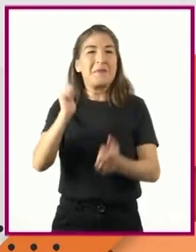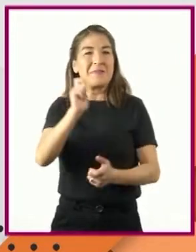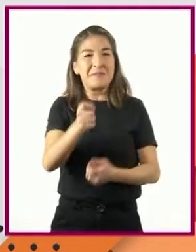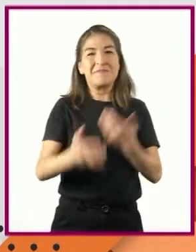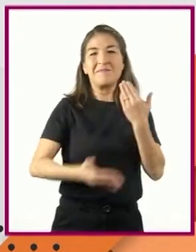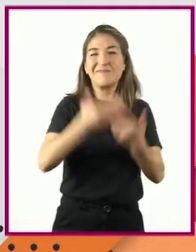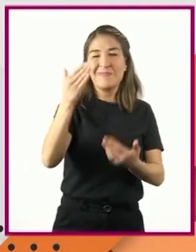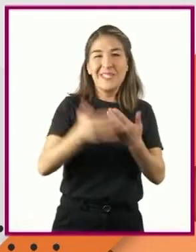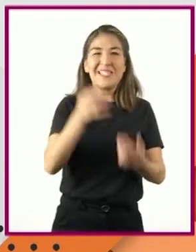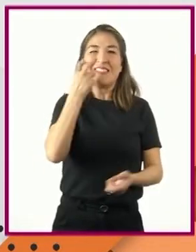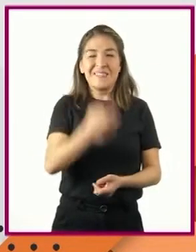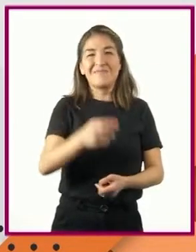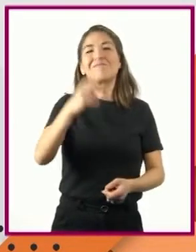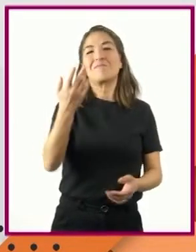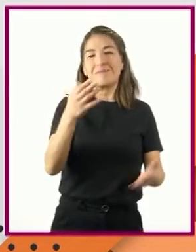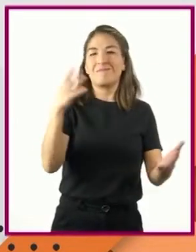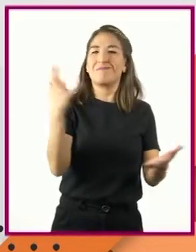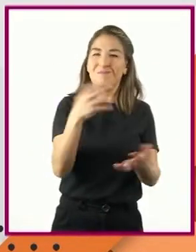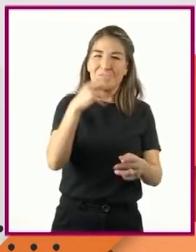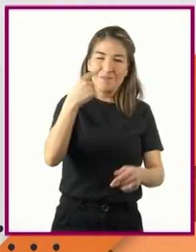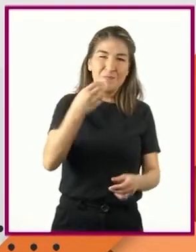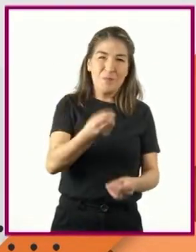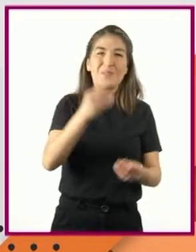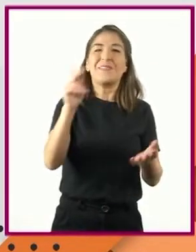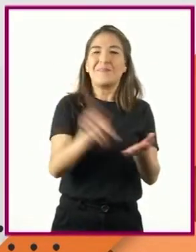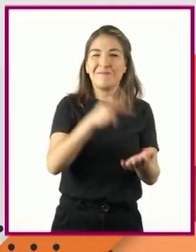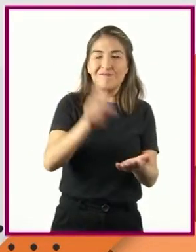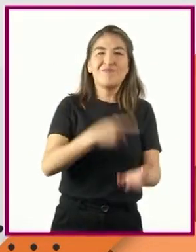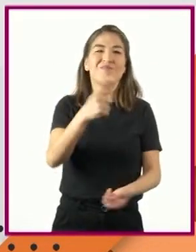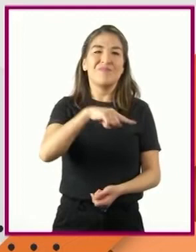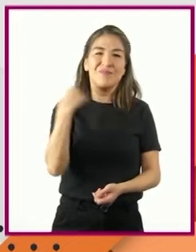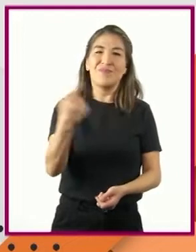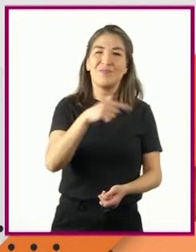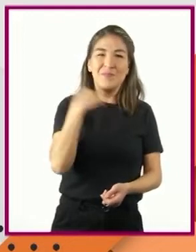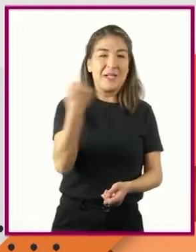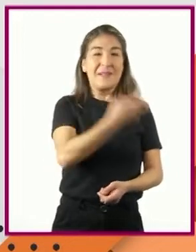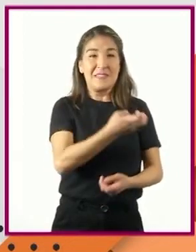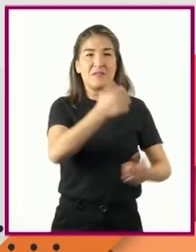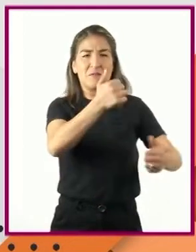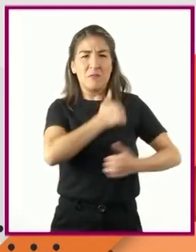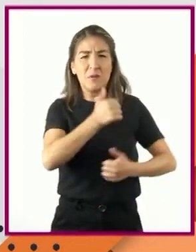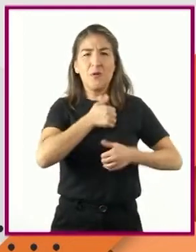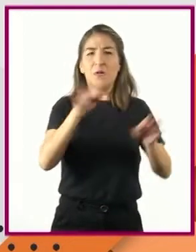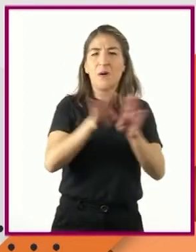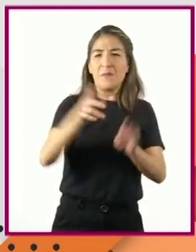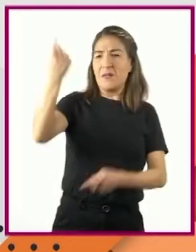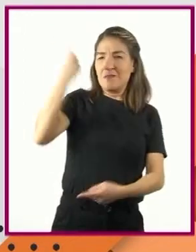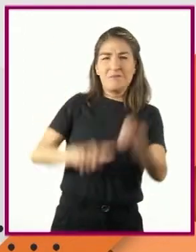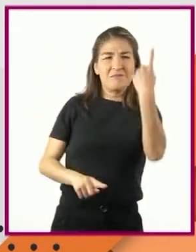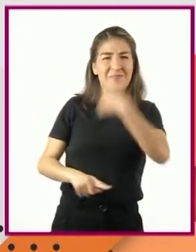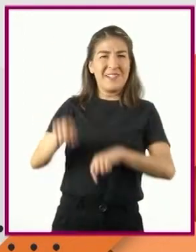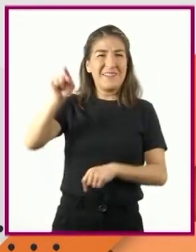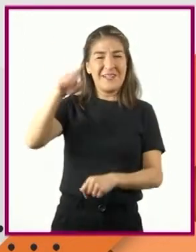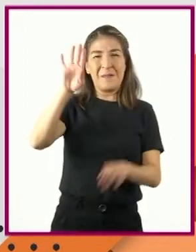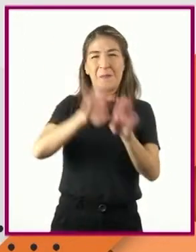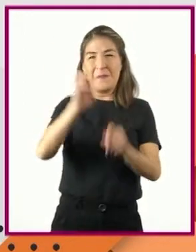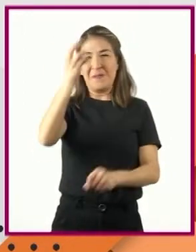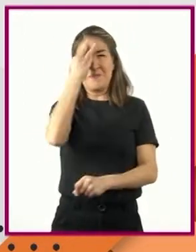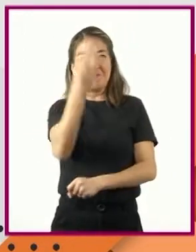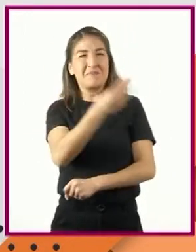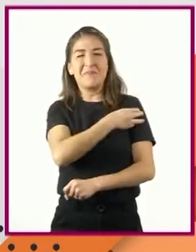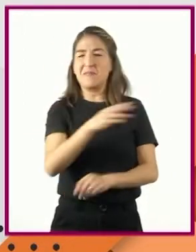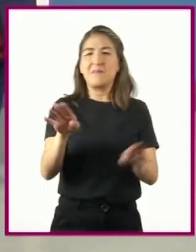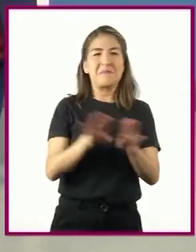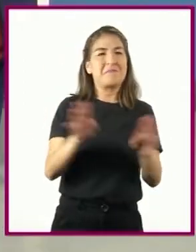sufrieron innumerables derrotas. Los soldados empezaron a desobedecer las órdenes de sus generales o a desertar